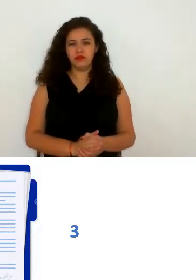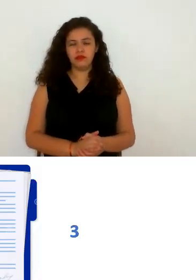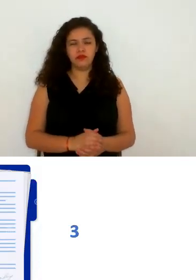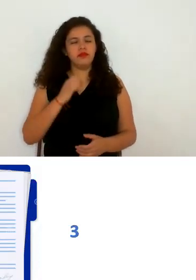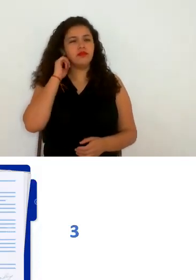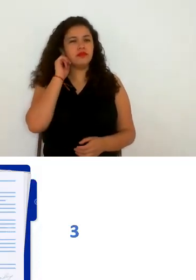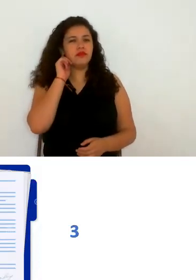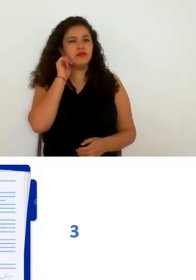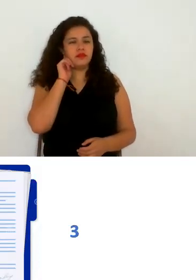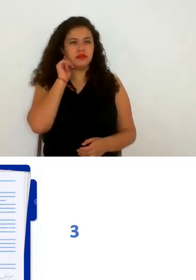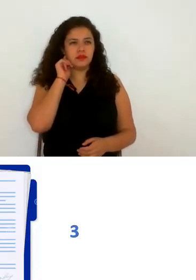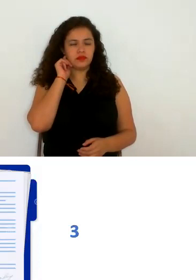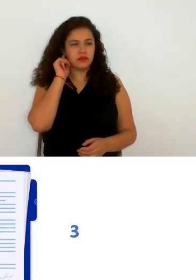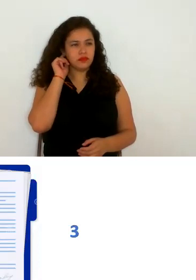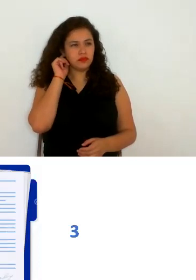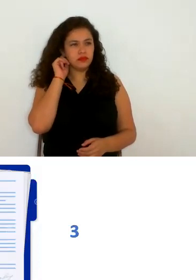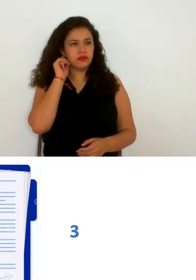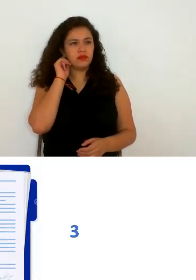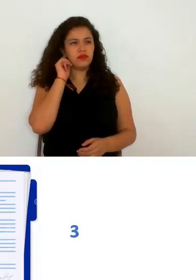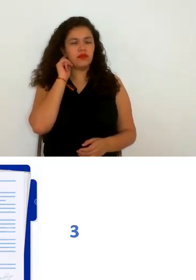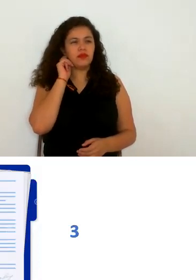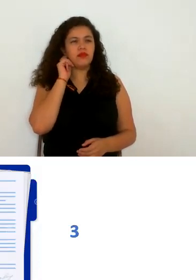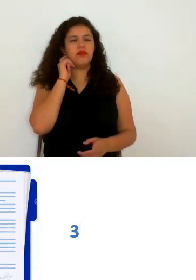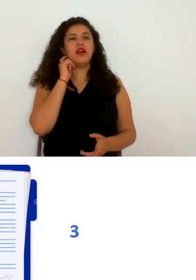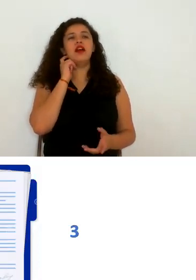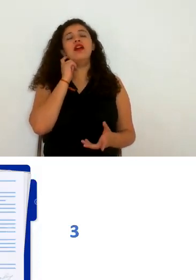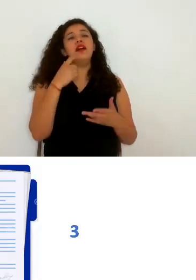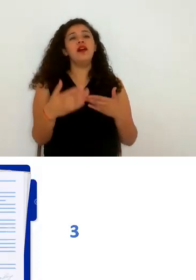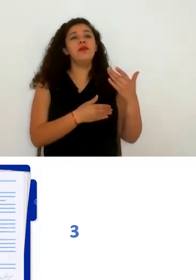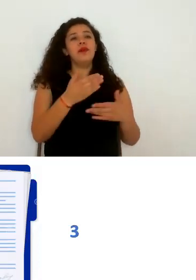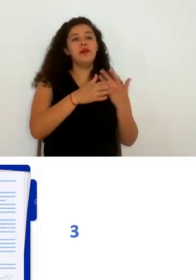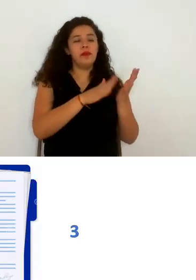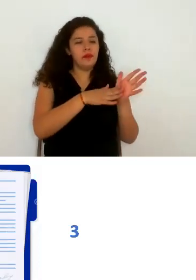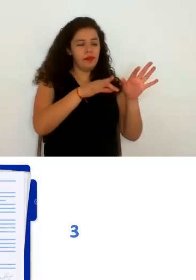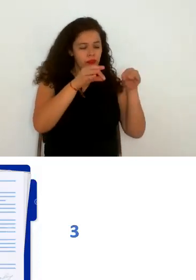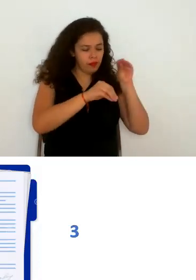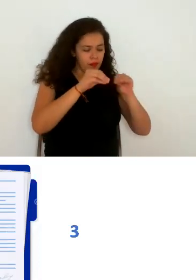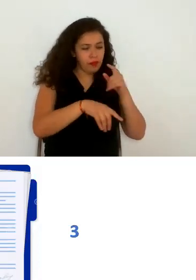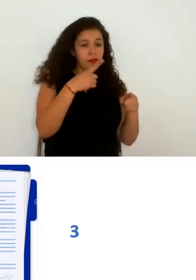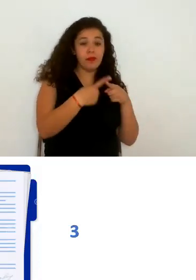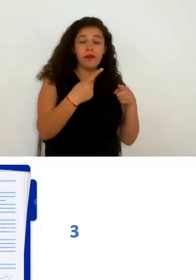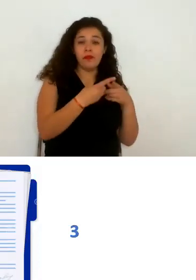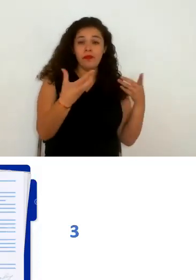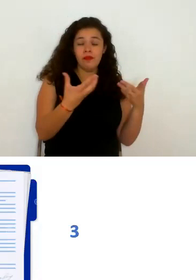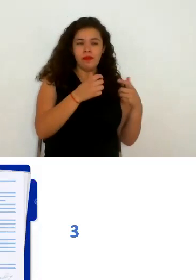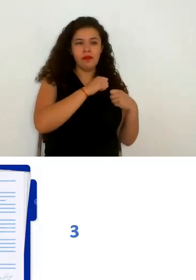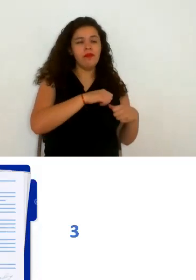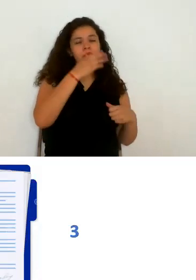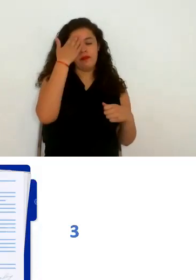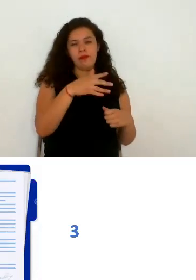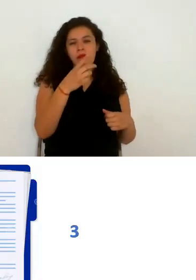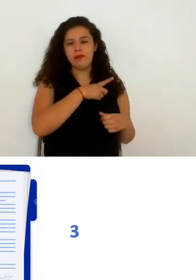del proceso de generación de ese documento. Porque el dueño del proceso es quien de